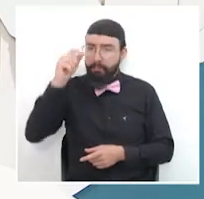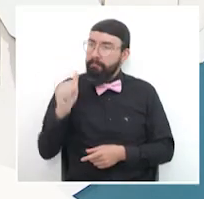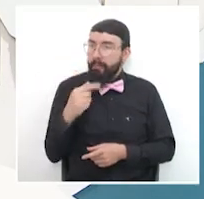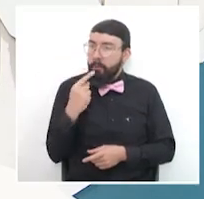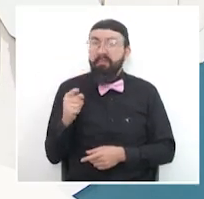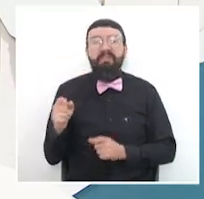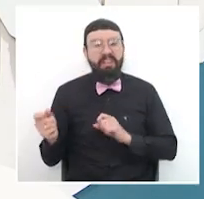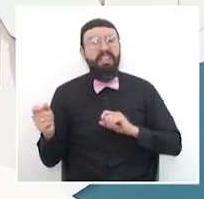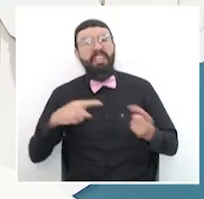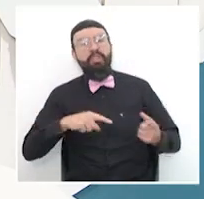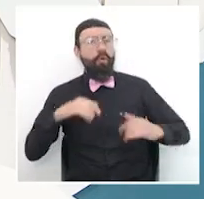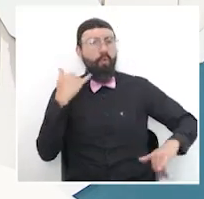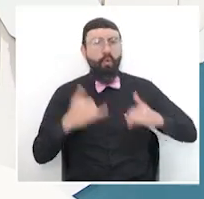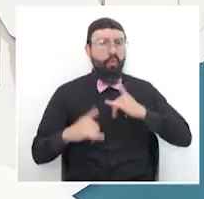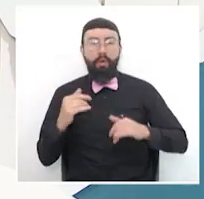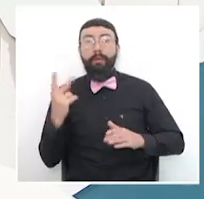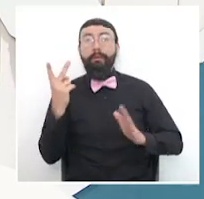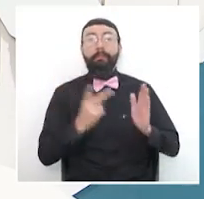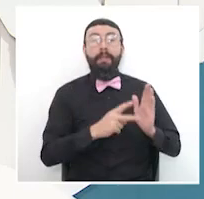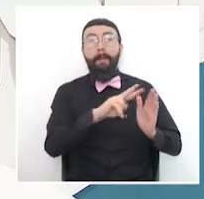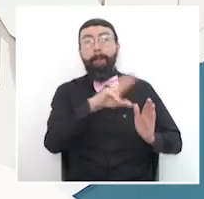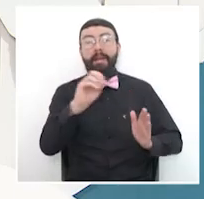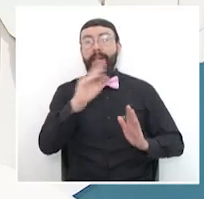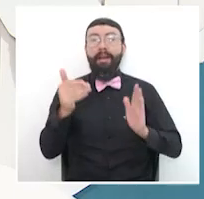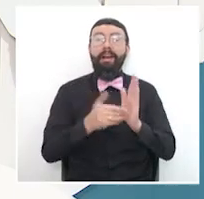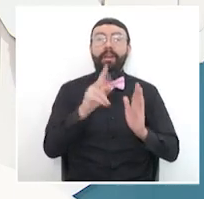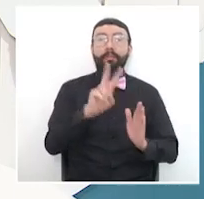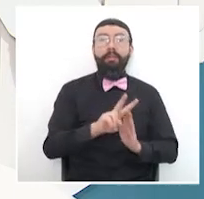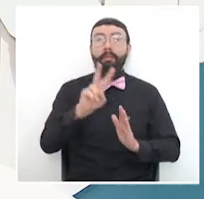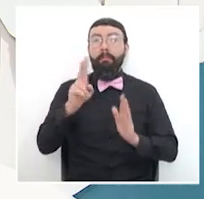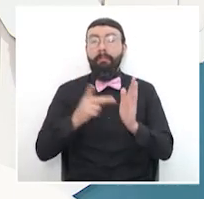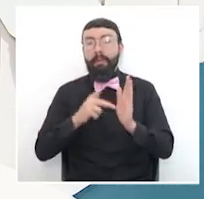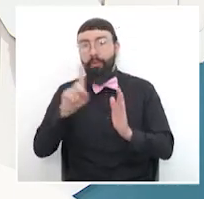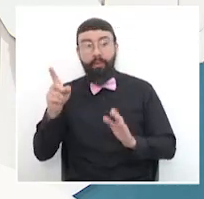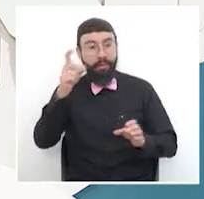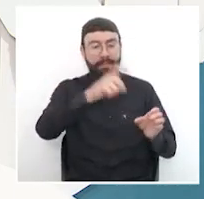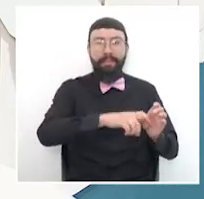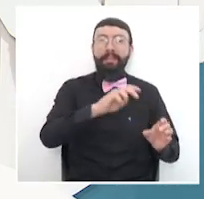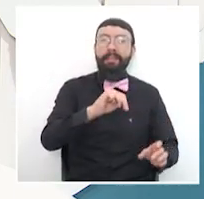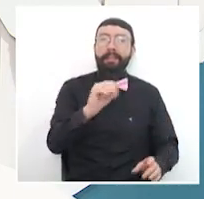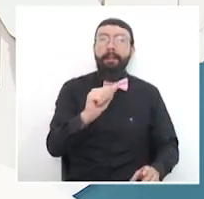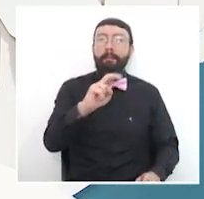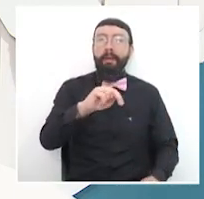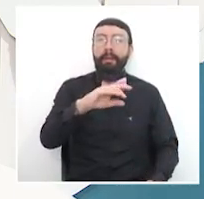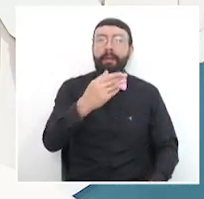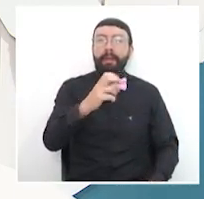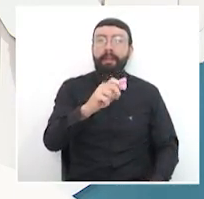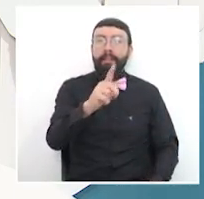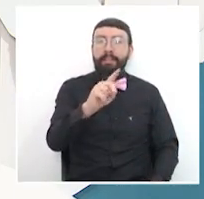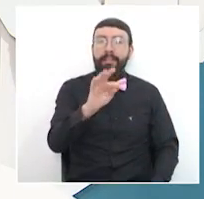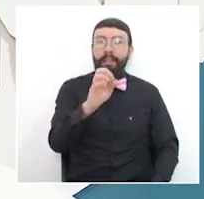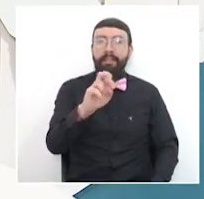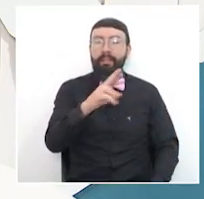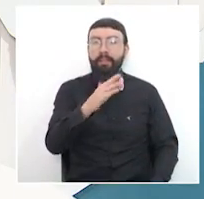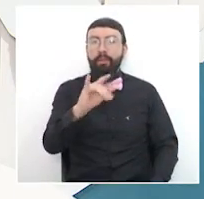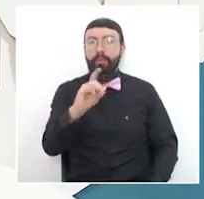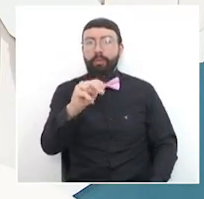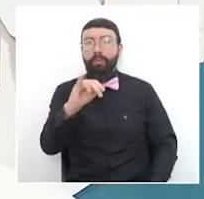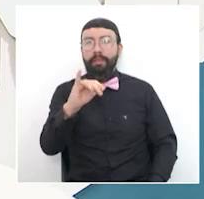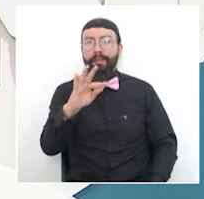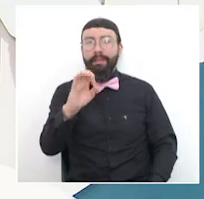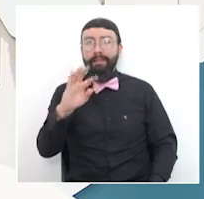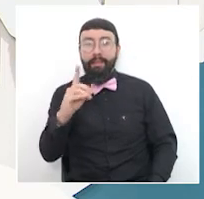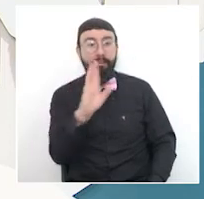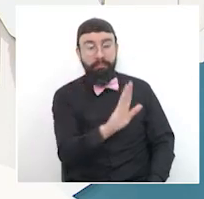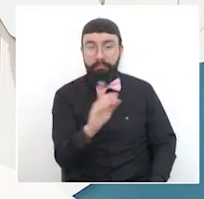listo para jugar la temporada 2020-2021 en el Manchester United, el equipo de Ole Gunnar Solskjaer, el técnico que